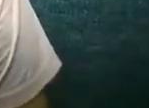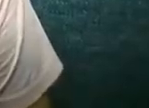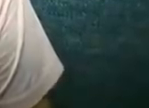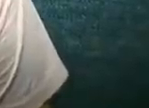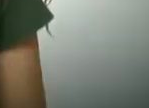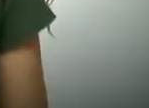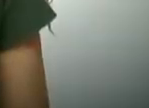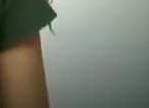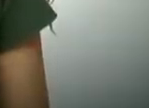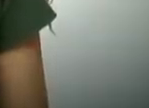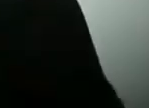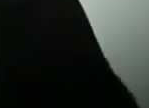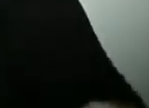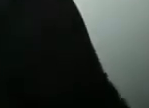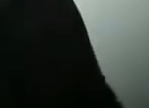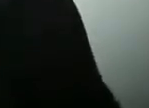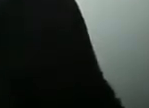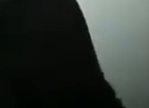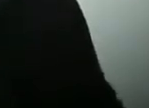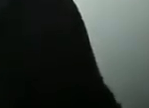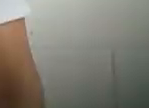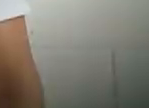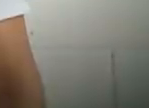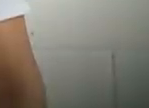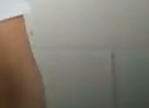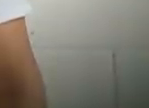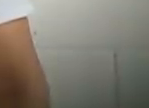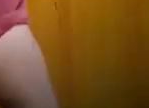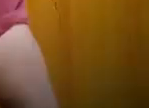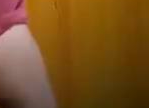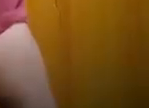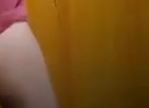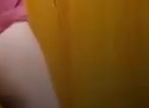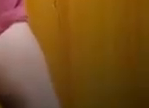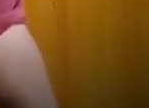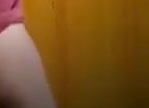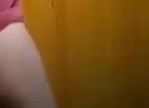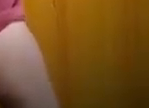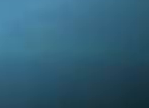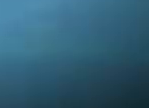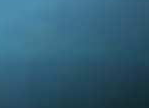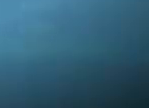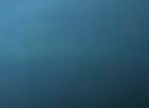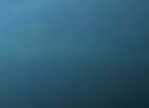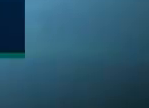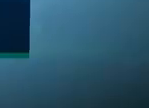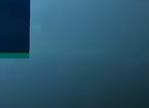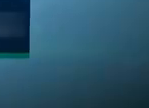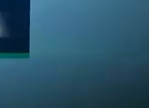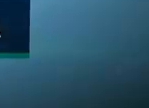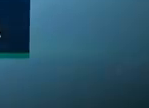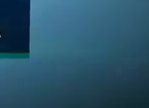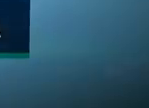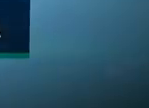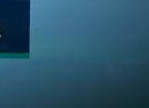Por ti. Por mí. Por mi familia. Por tu país. Quédate en casa.